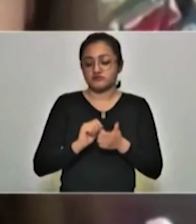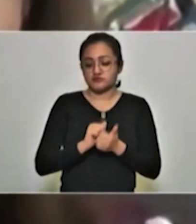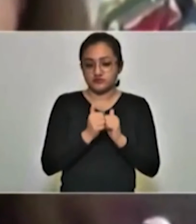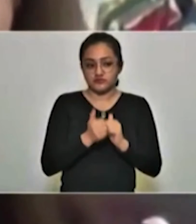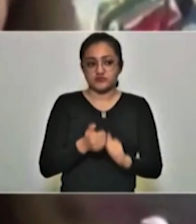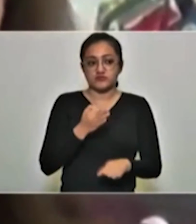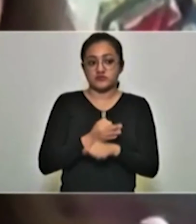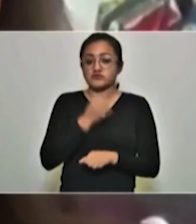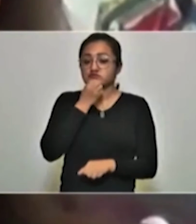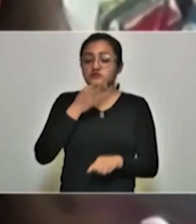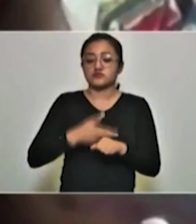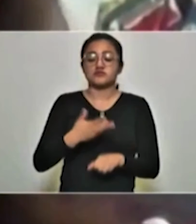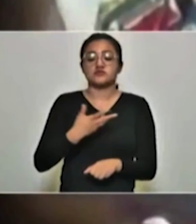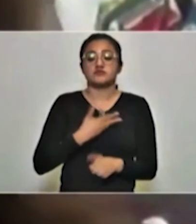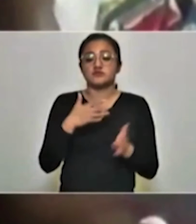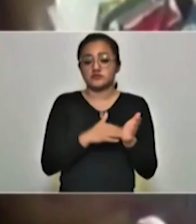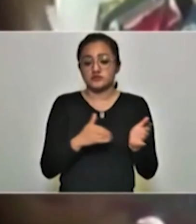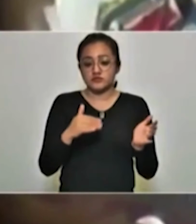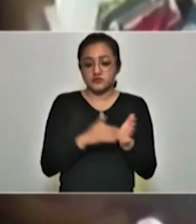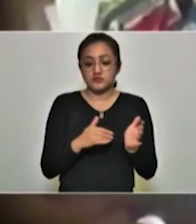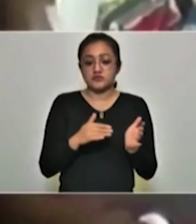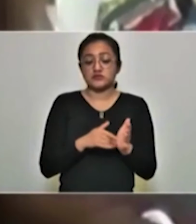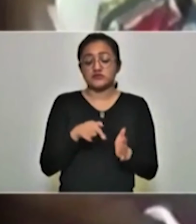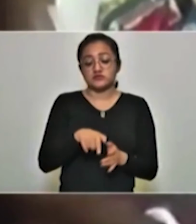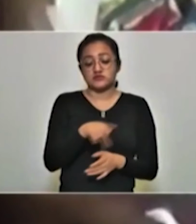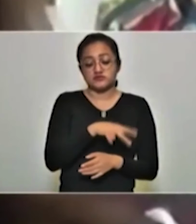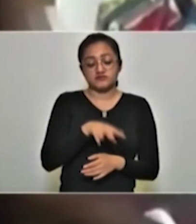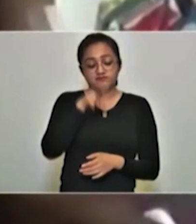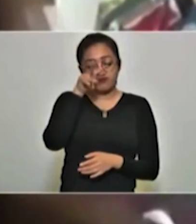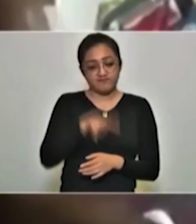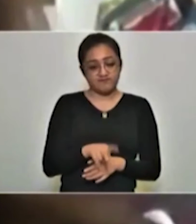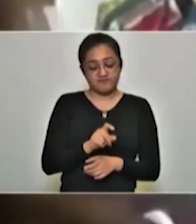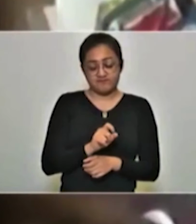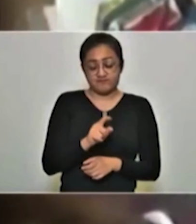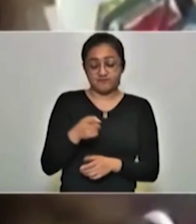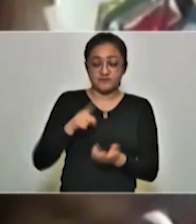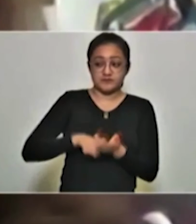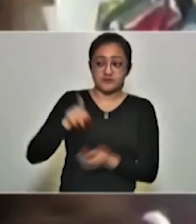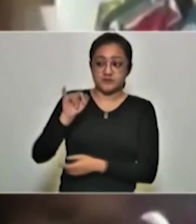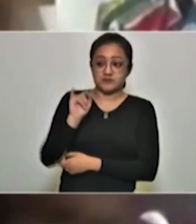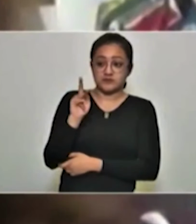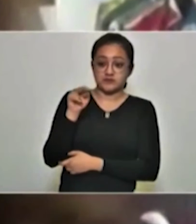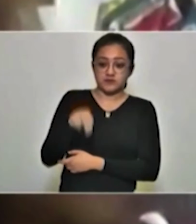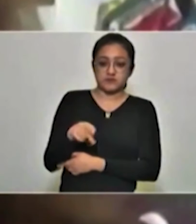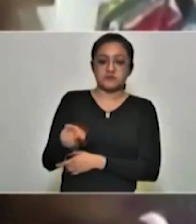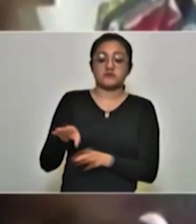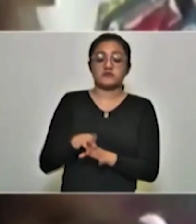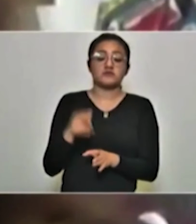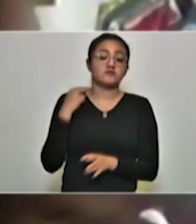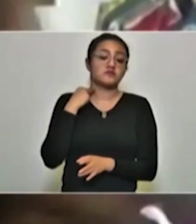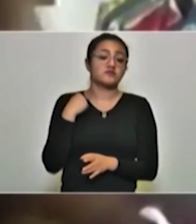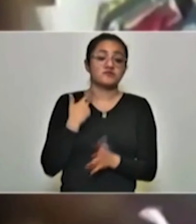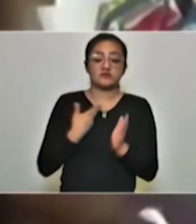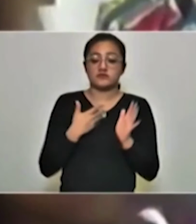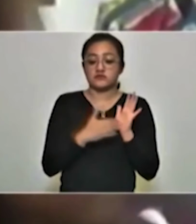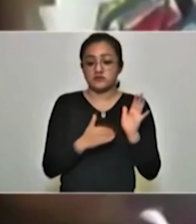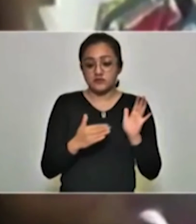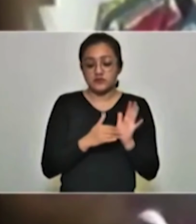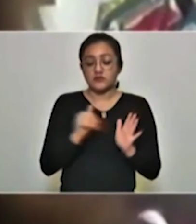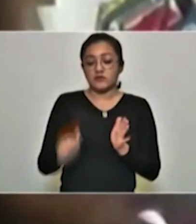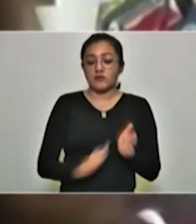Esta secretaría cuenta con documentos sensibles del Politécnico Nacional, como son poderes notariales,